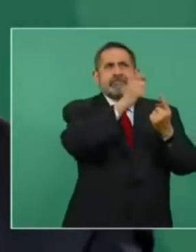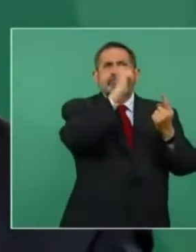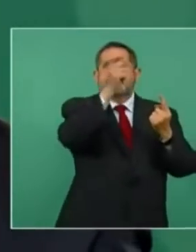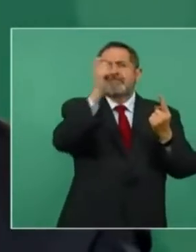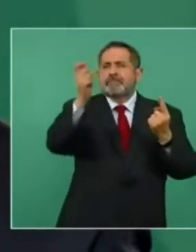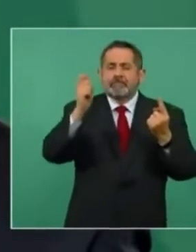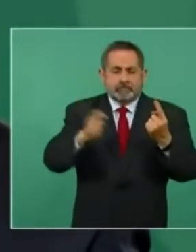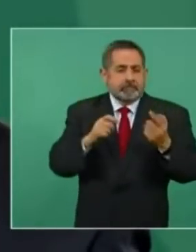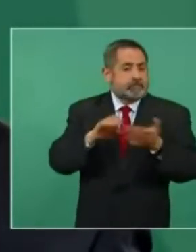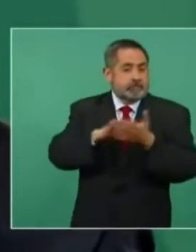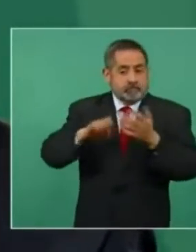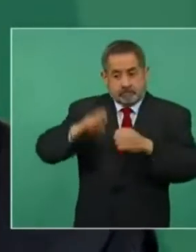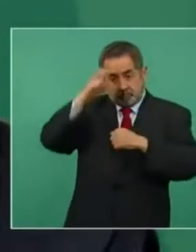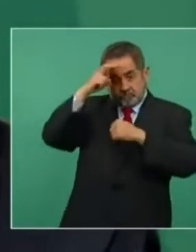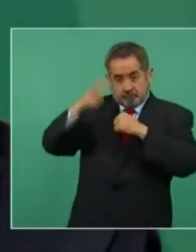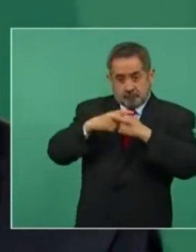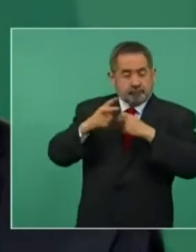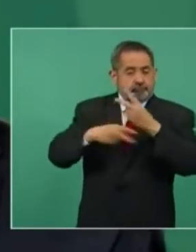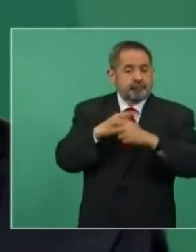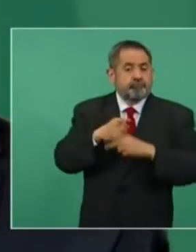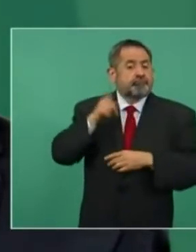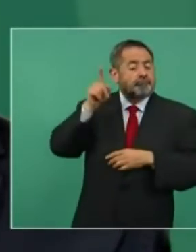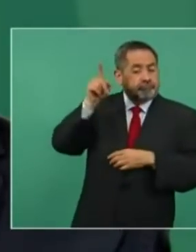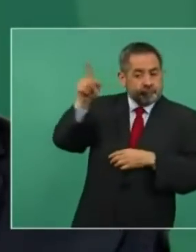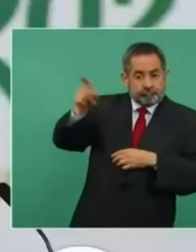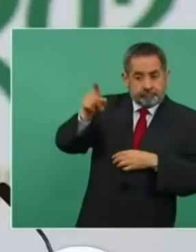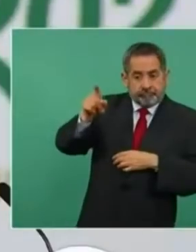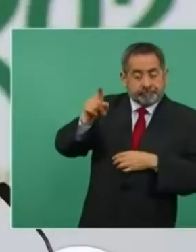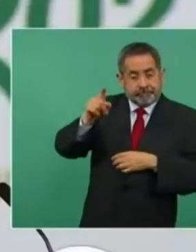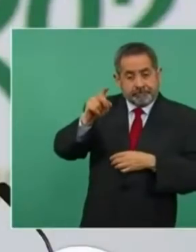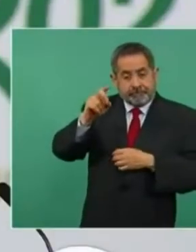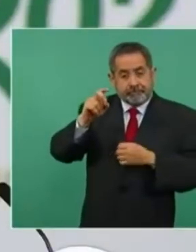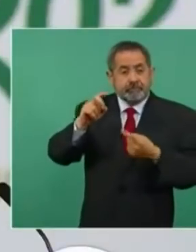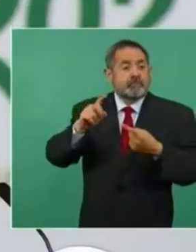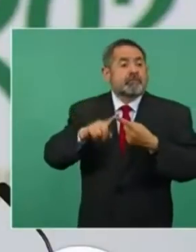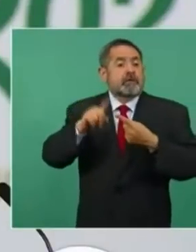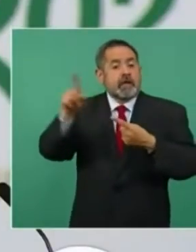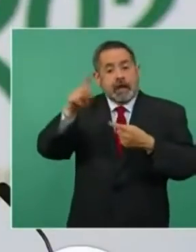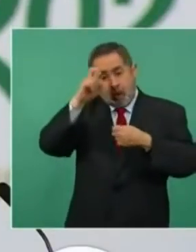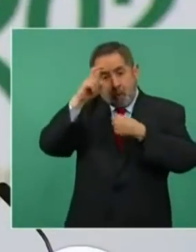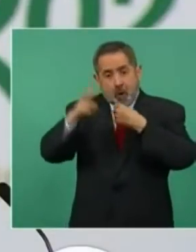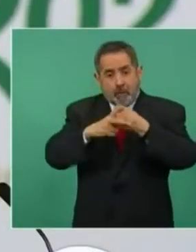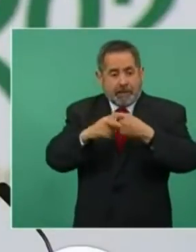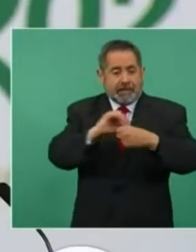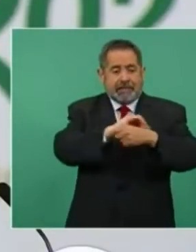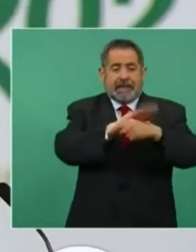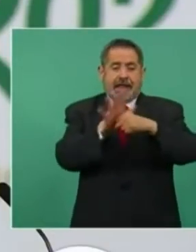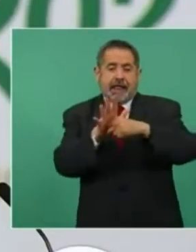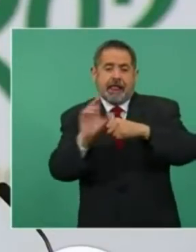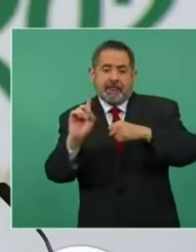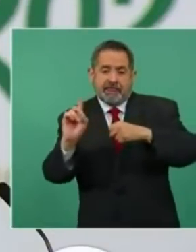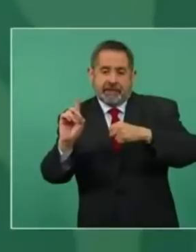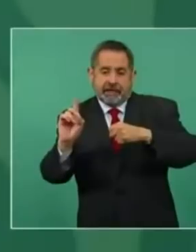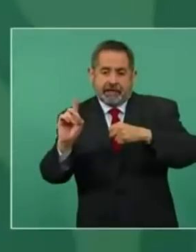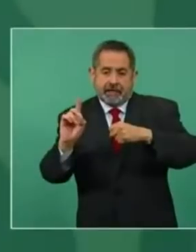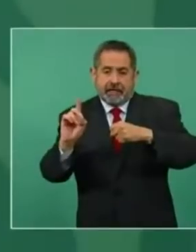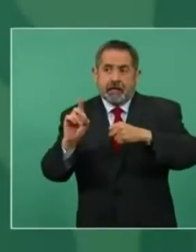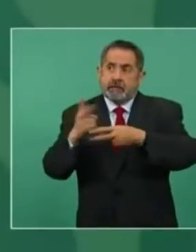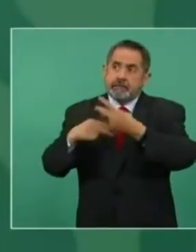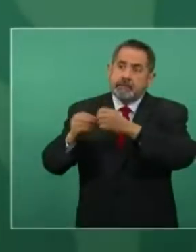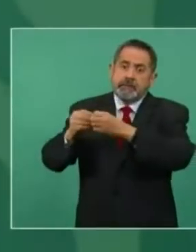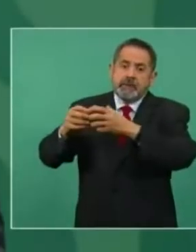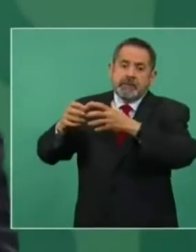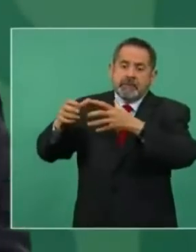europa por ejemplo aclaró que la variante que ellos tienen con más problemas es delta todavía aunque va creciendo el número